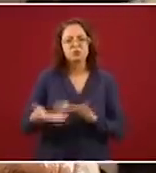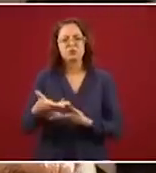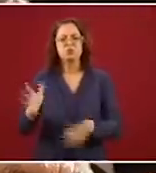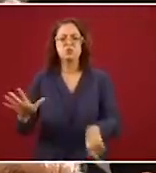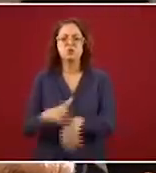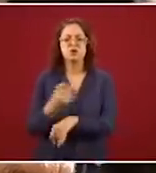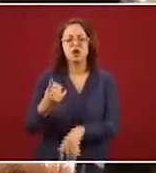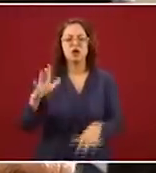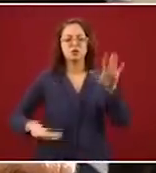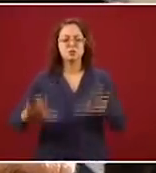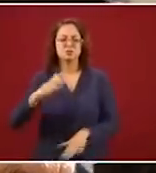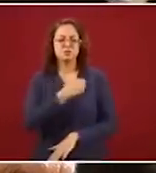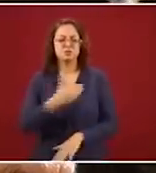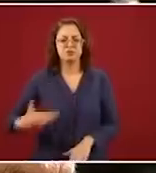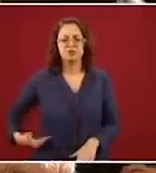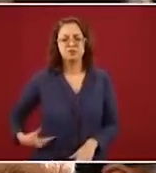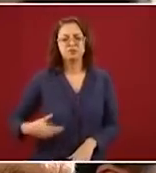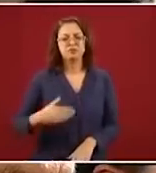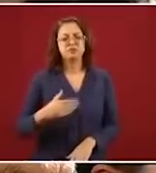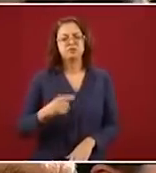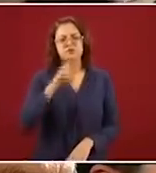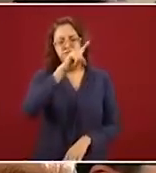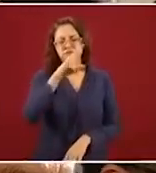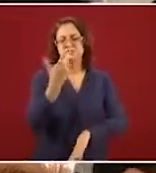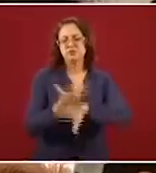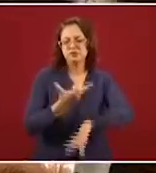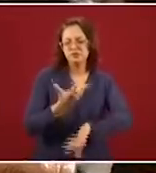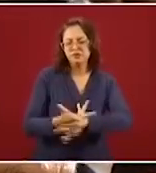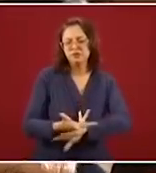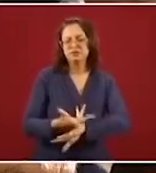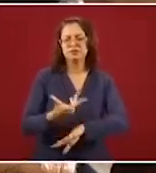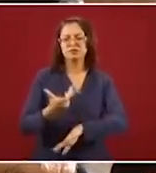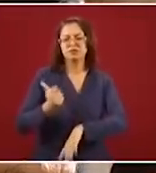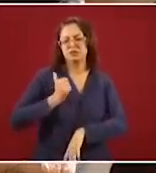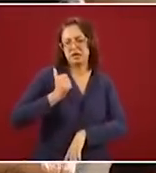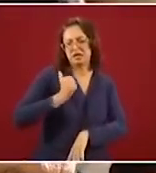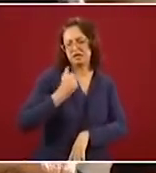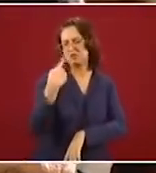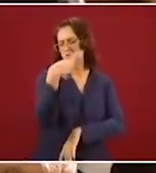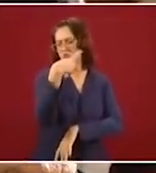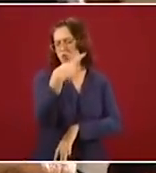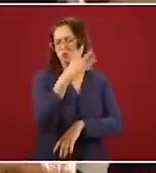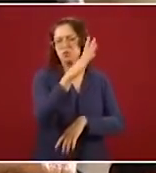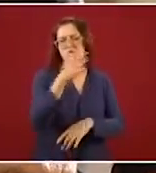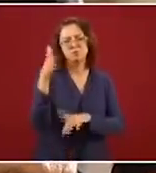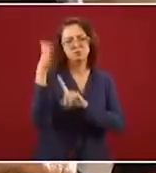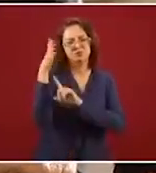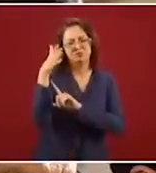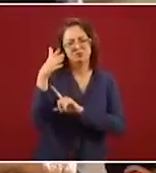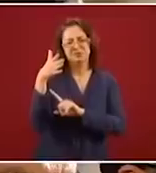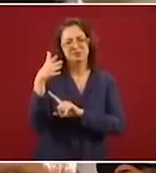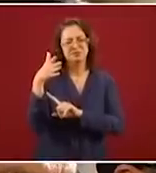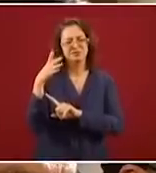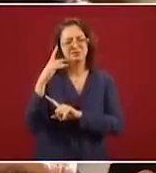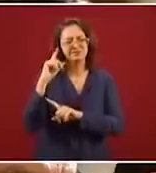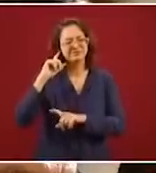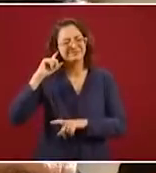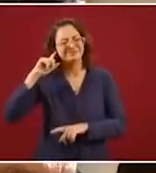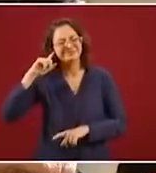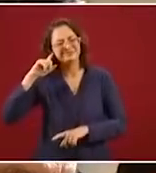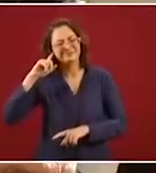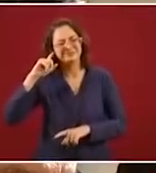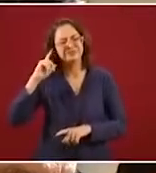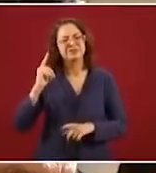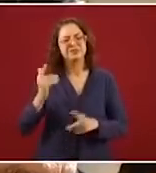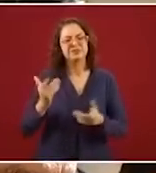los municipios en Estados Unidos y Canadá por diversas consideraciones fiduciarias, financieras, etcétera,